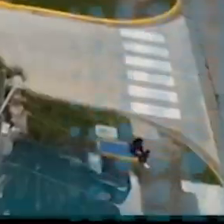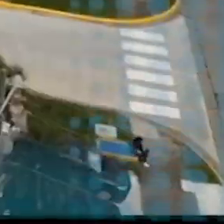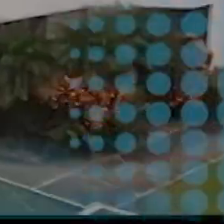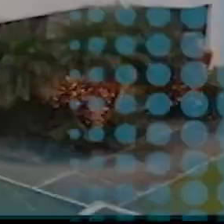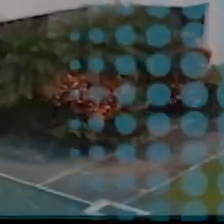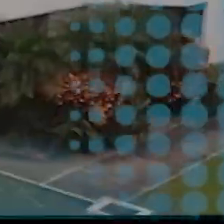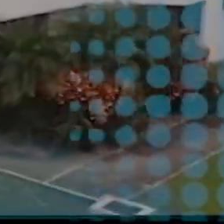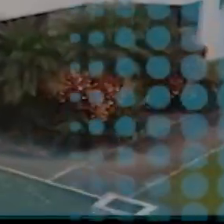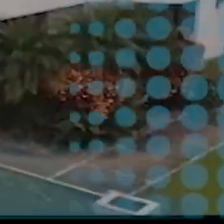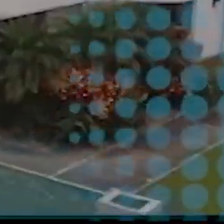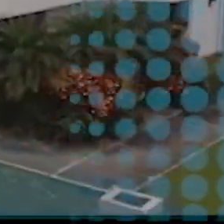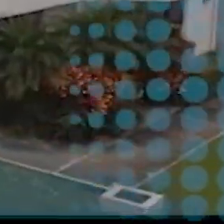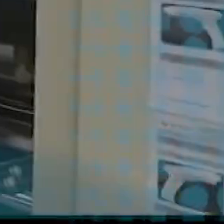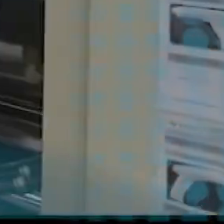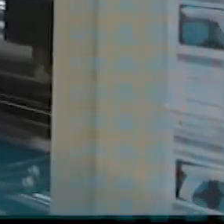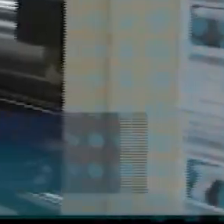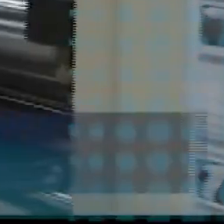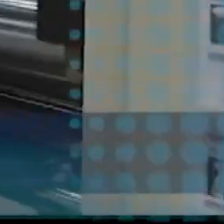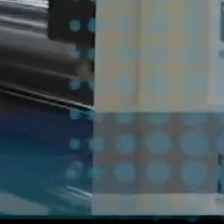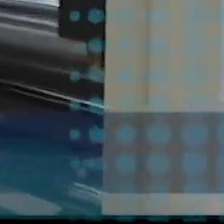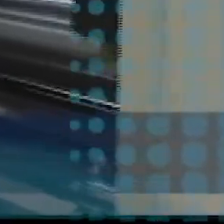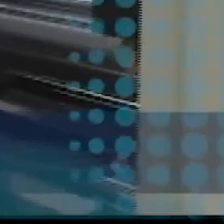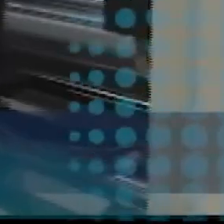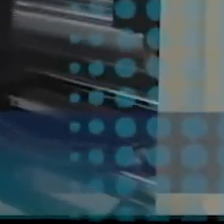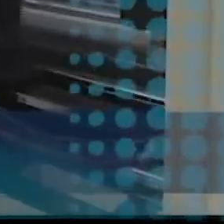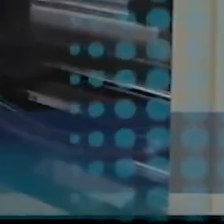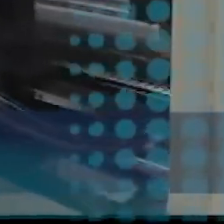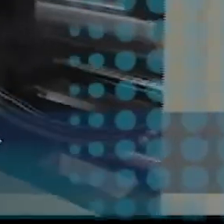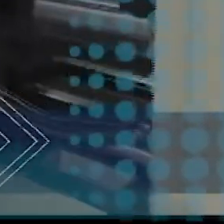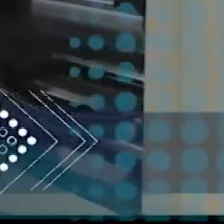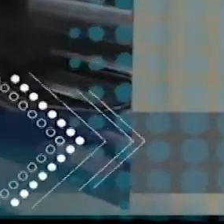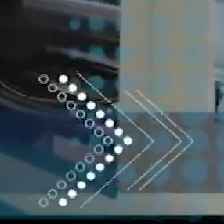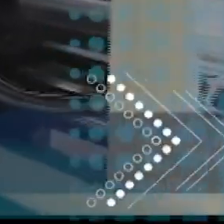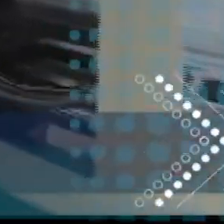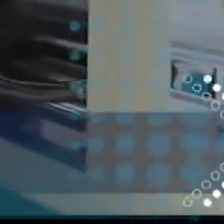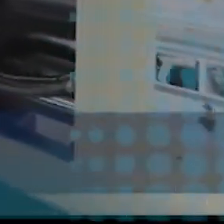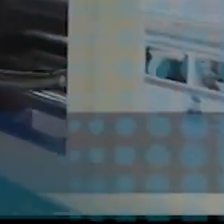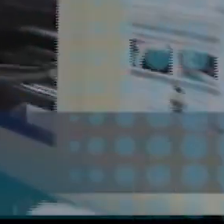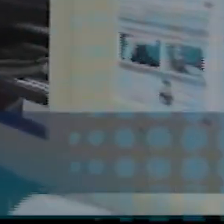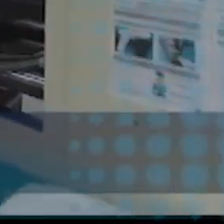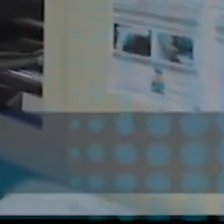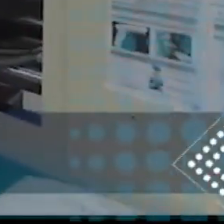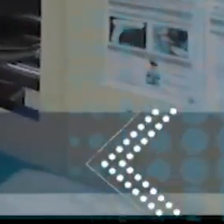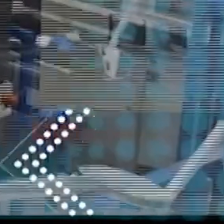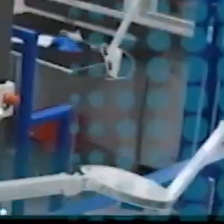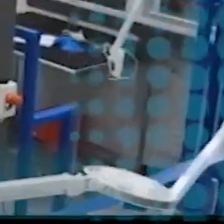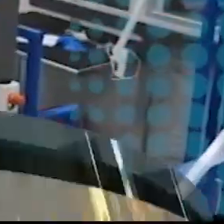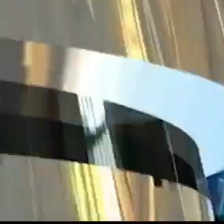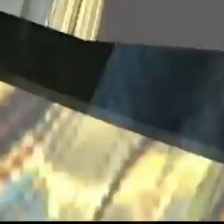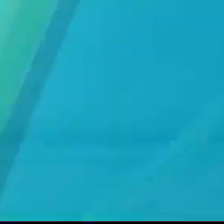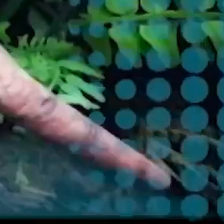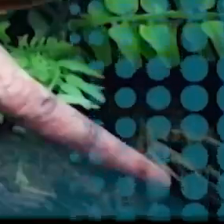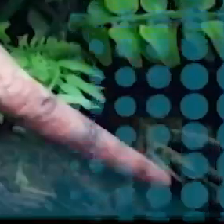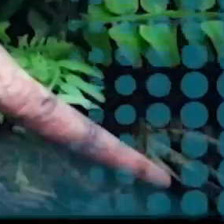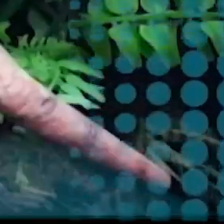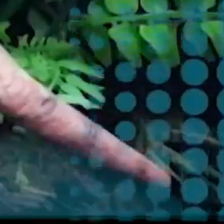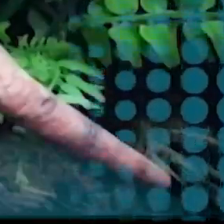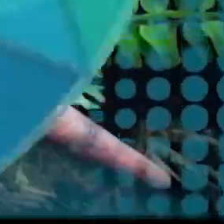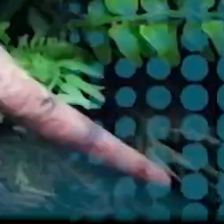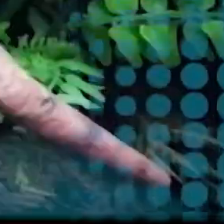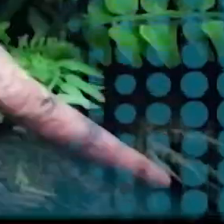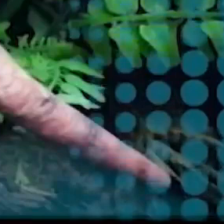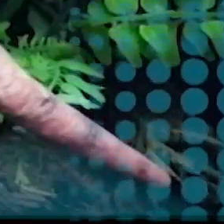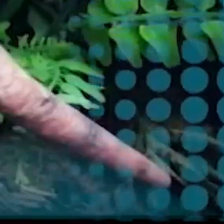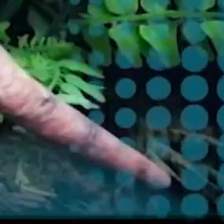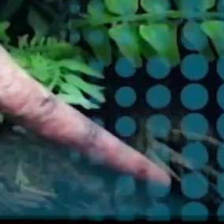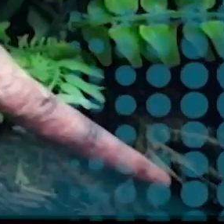del sector de ciencias de la vida, anunció que completó su expansión en Costa Rica y generará 300 nuevos empleos. Y observa